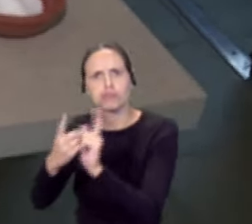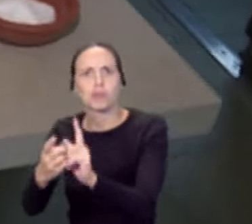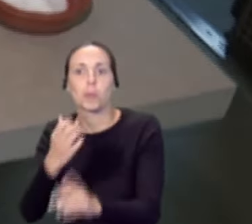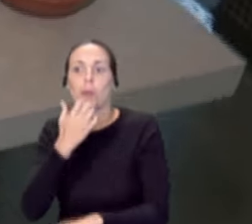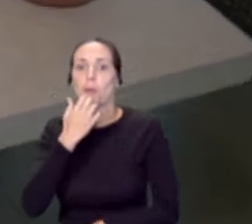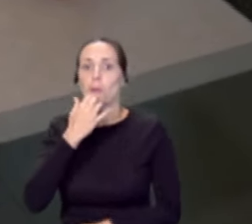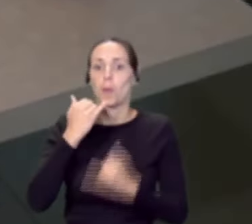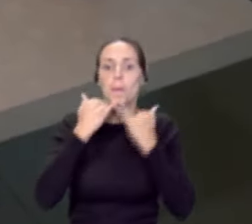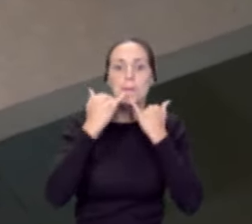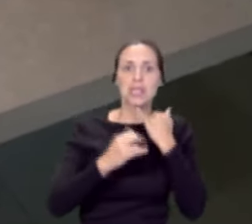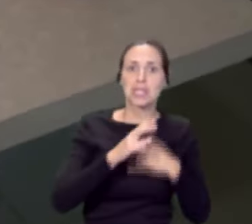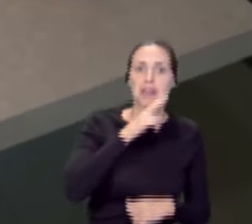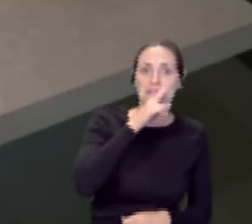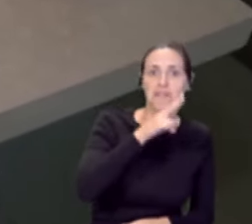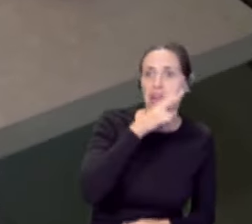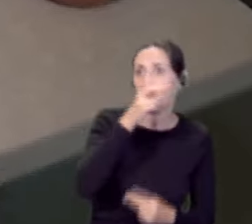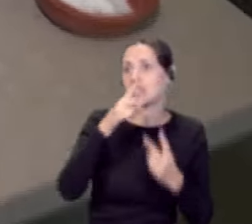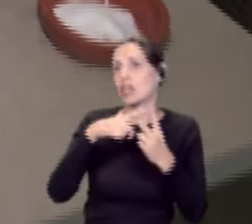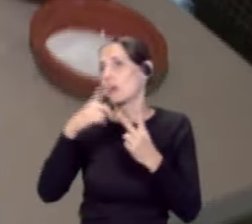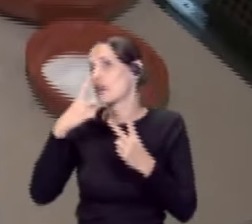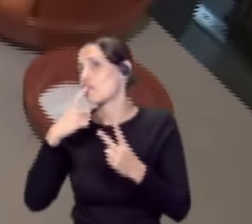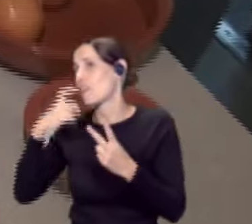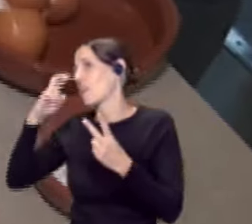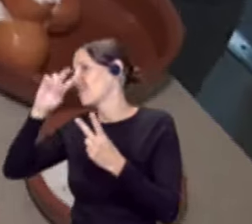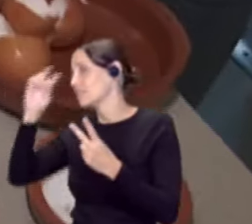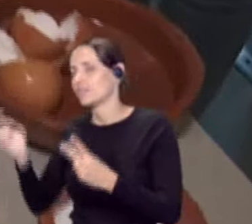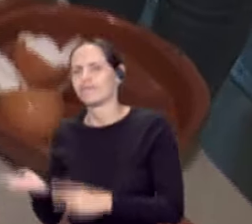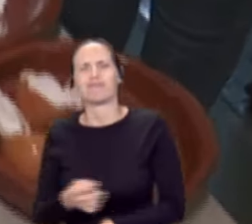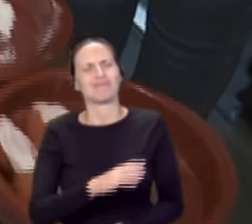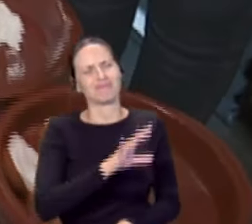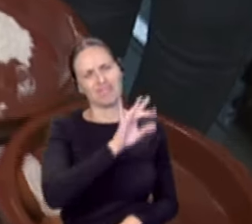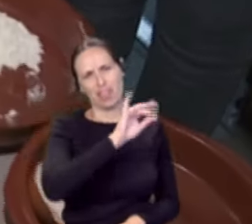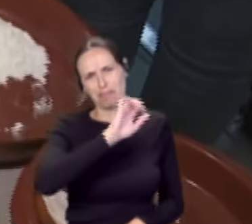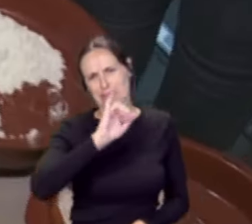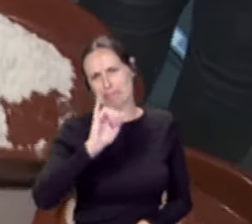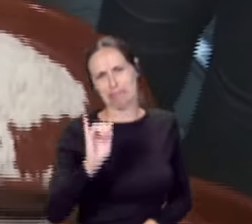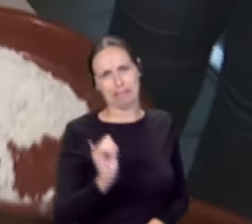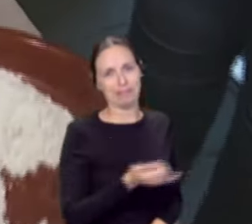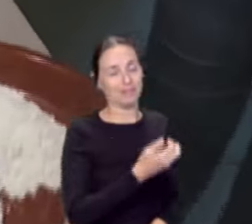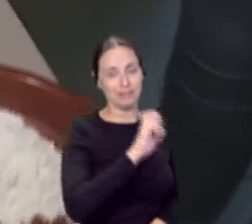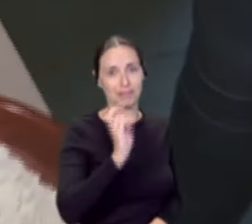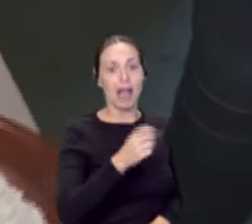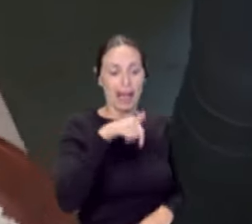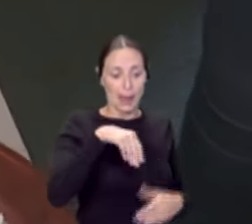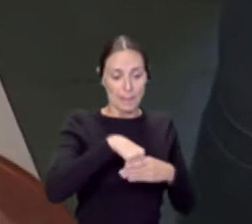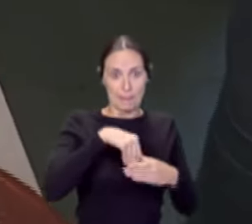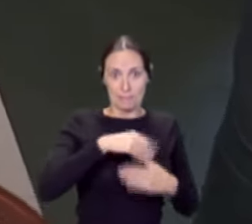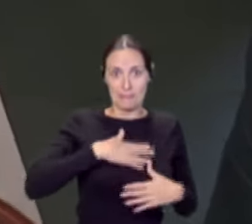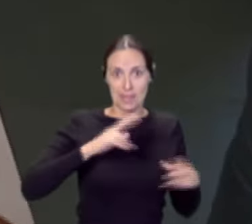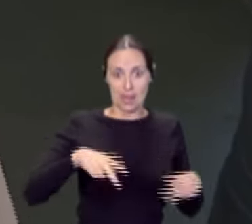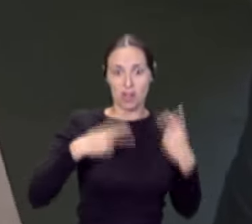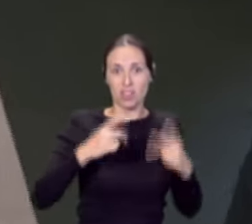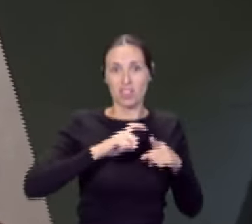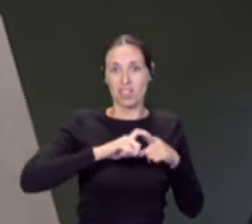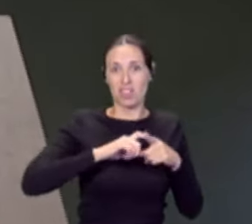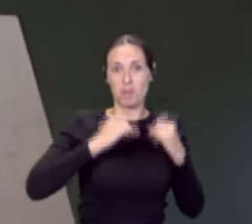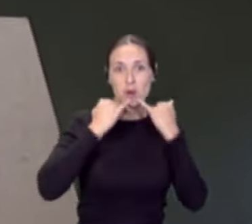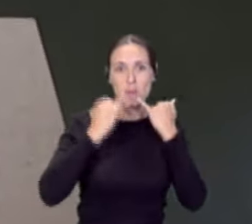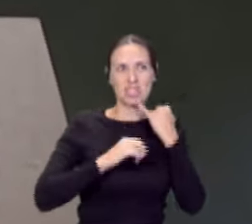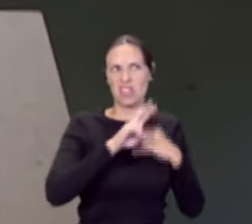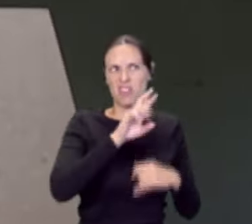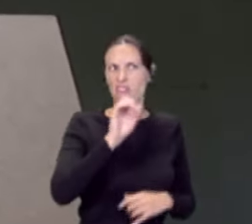verde, vemos pasta de color roja. Tenemos un montón de variedad de pastas. Aquí en La Filomena tenemos más de 20, 25 variedades de